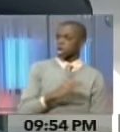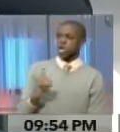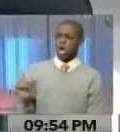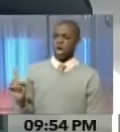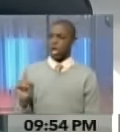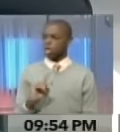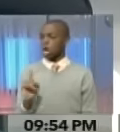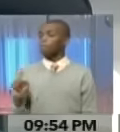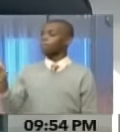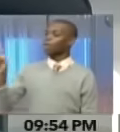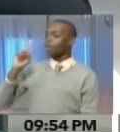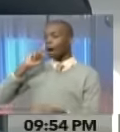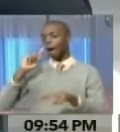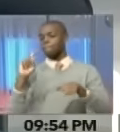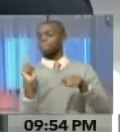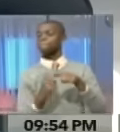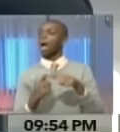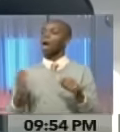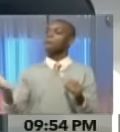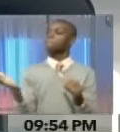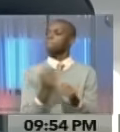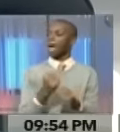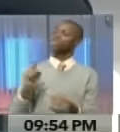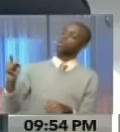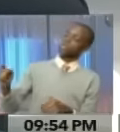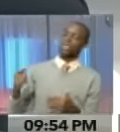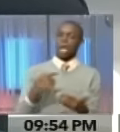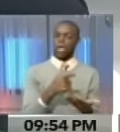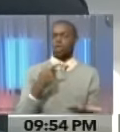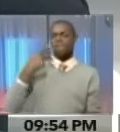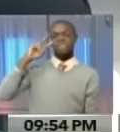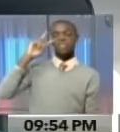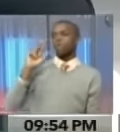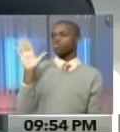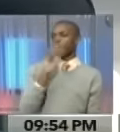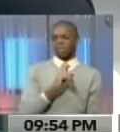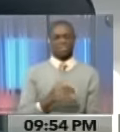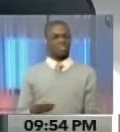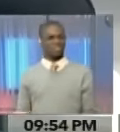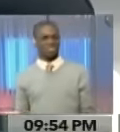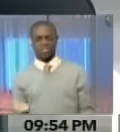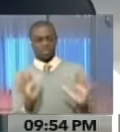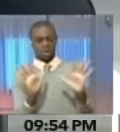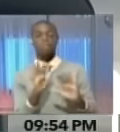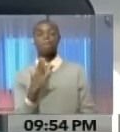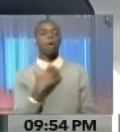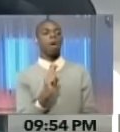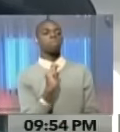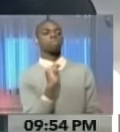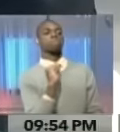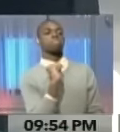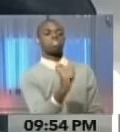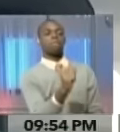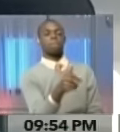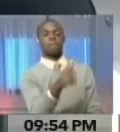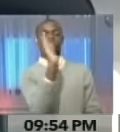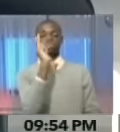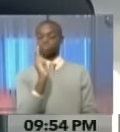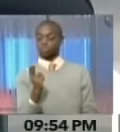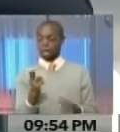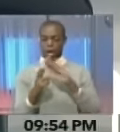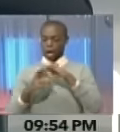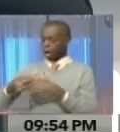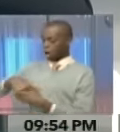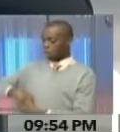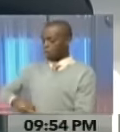el cne se dio cuenta y los rechazó no como que alguien cometiera un homicidio Y entonces si escondes las balas O escondes